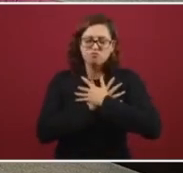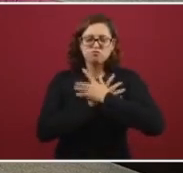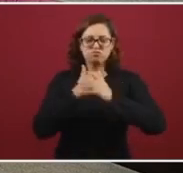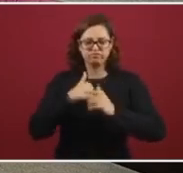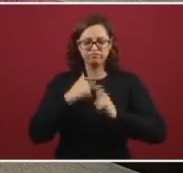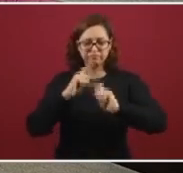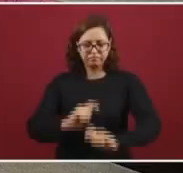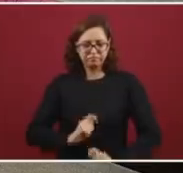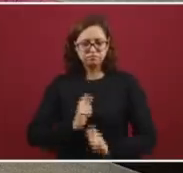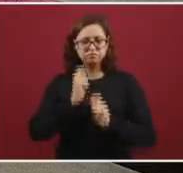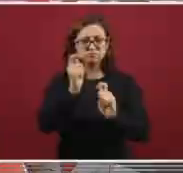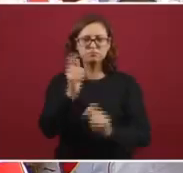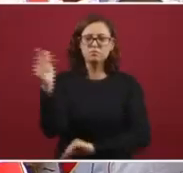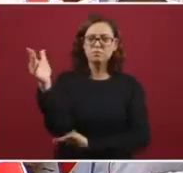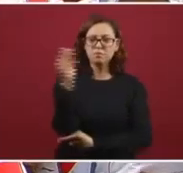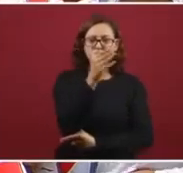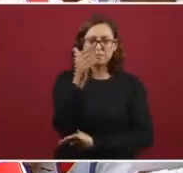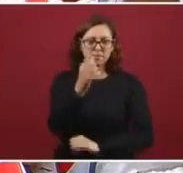esta bandera